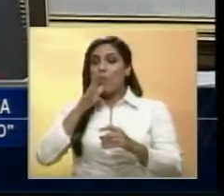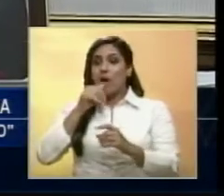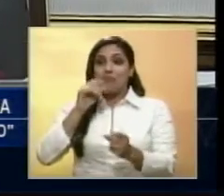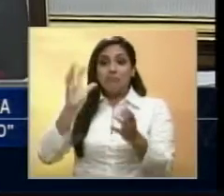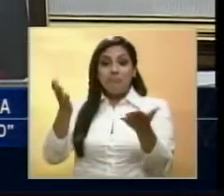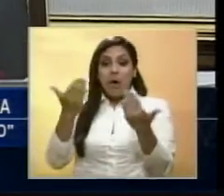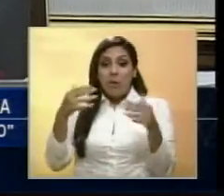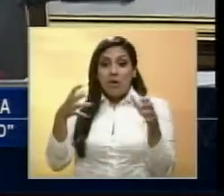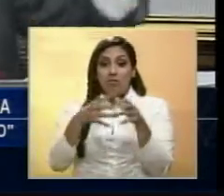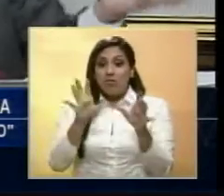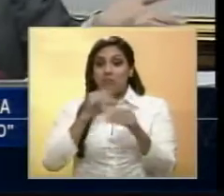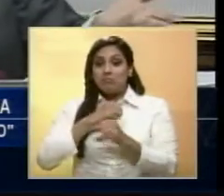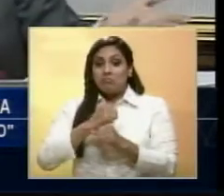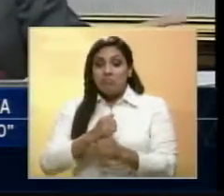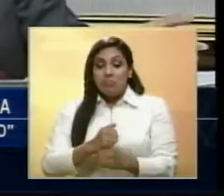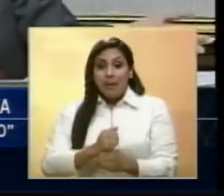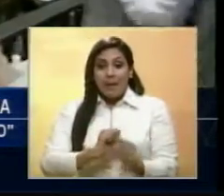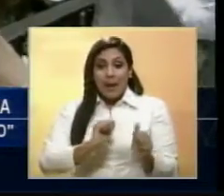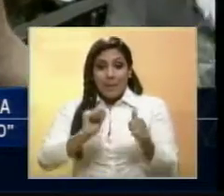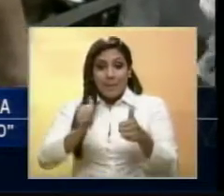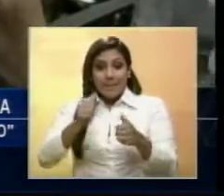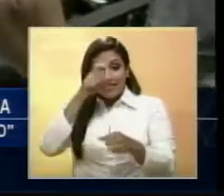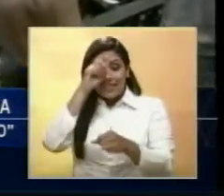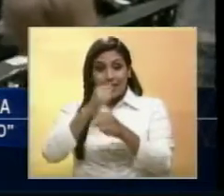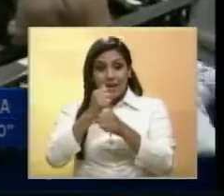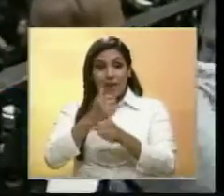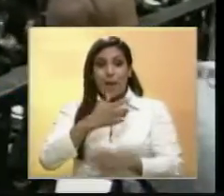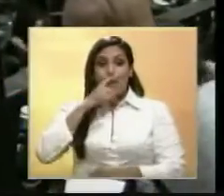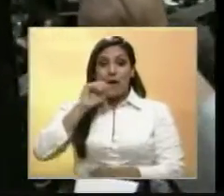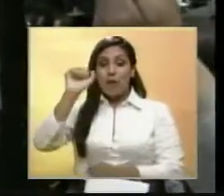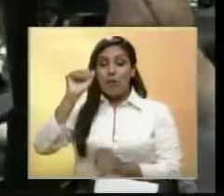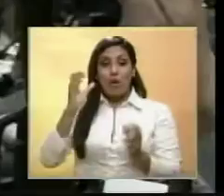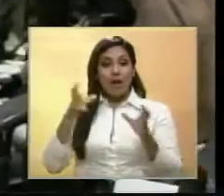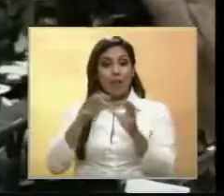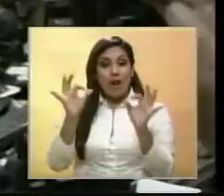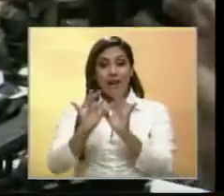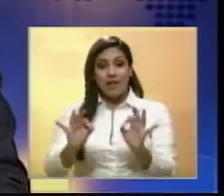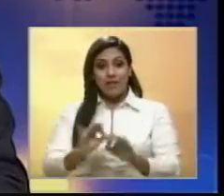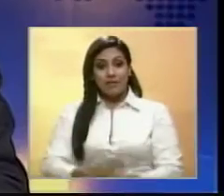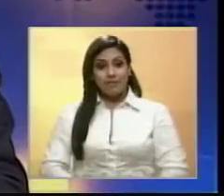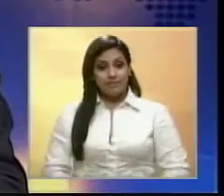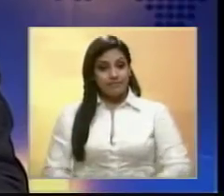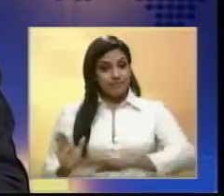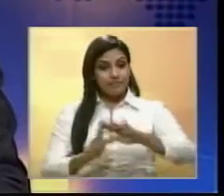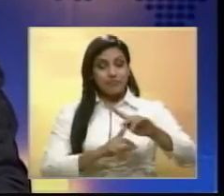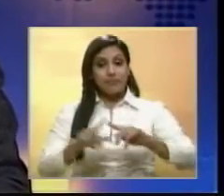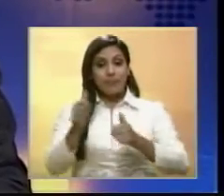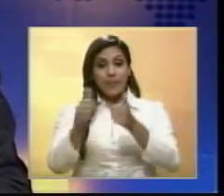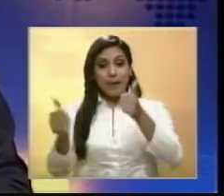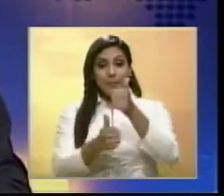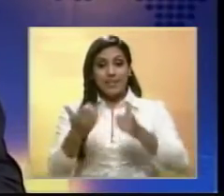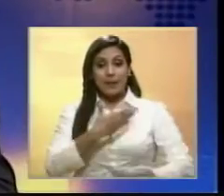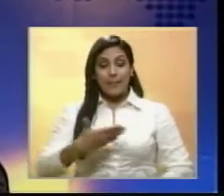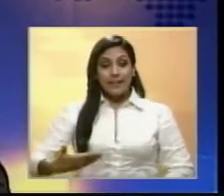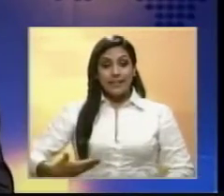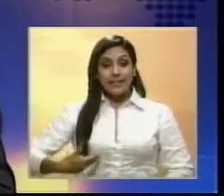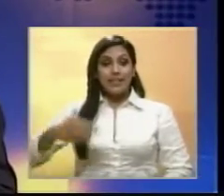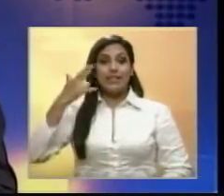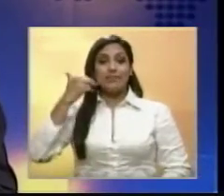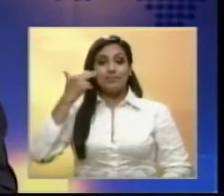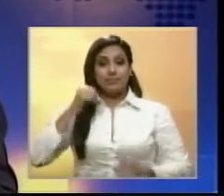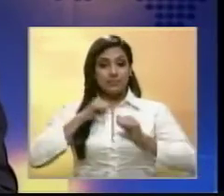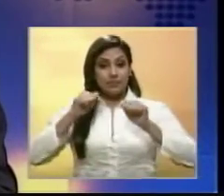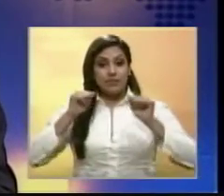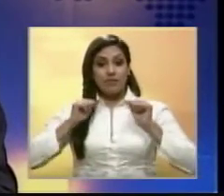a reuniones al condena desde el inicio del periodo presidencial de Nicolás Maduro. El vicepresidente de la República,